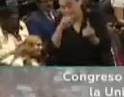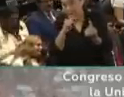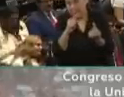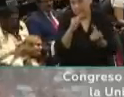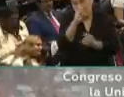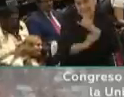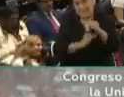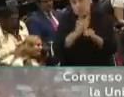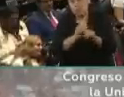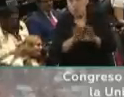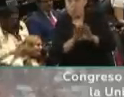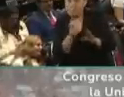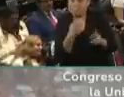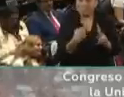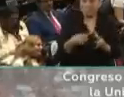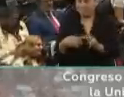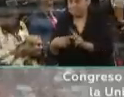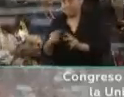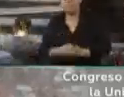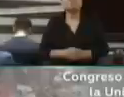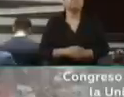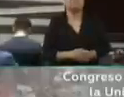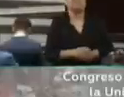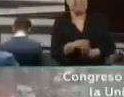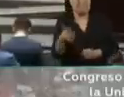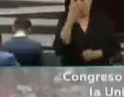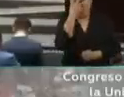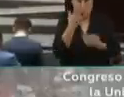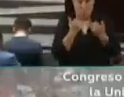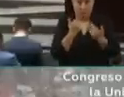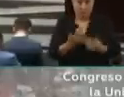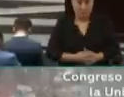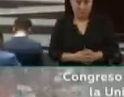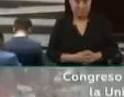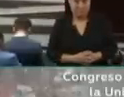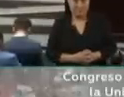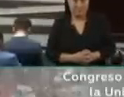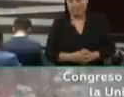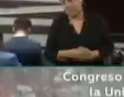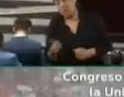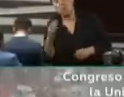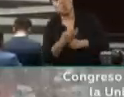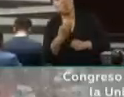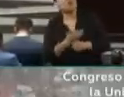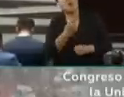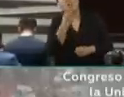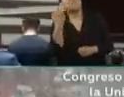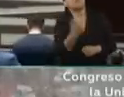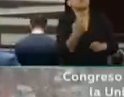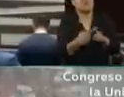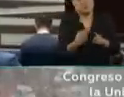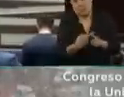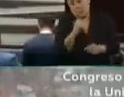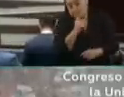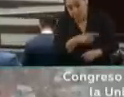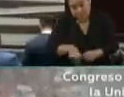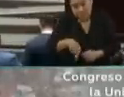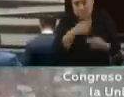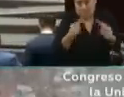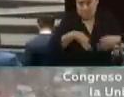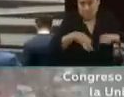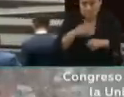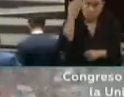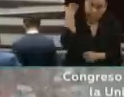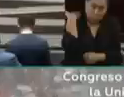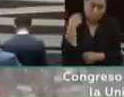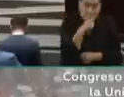competitividad internacional. No hay vergüenza en eso. Todavía dicen, ¿quién paga? Pues el trabajo de los trabajadores,